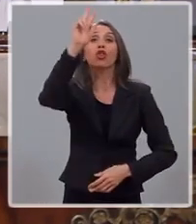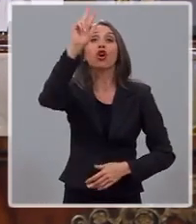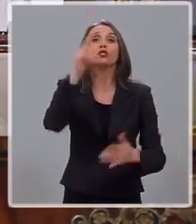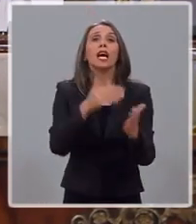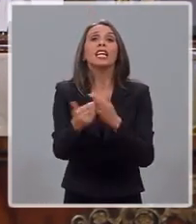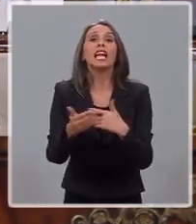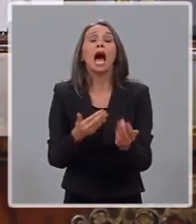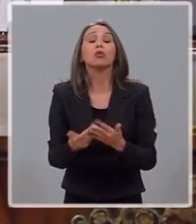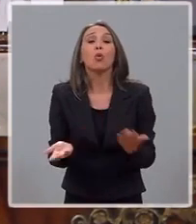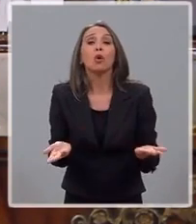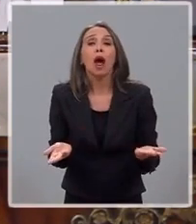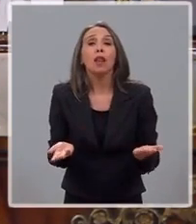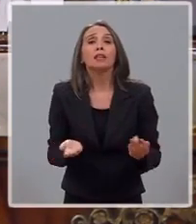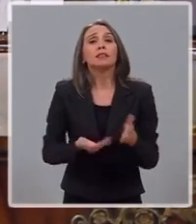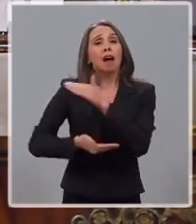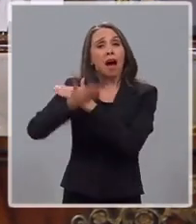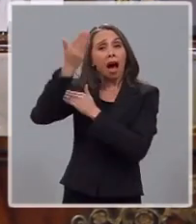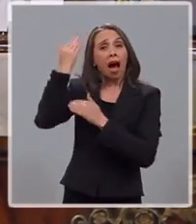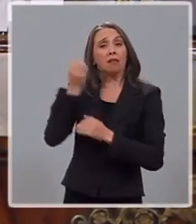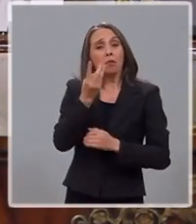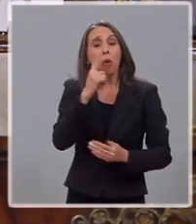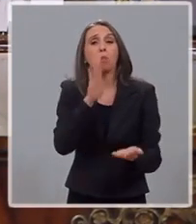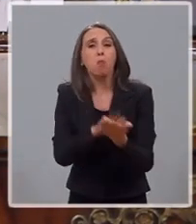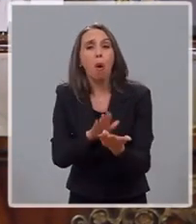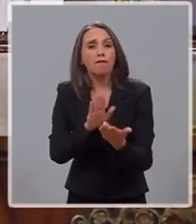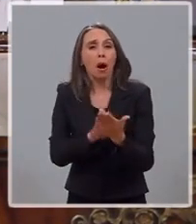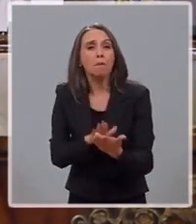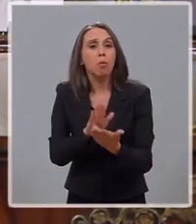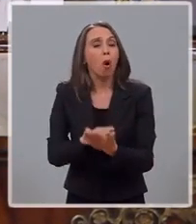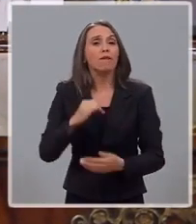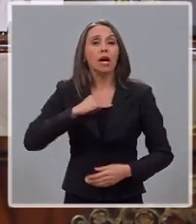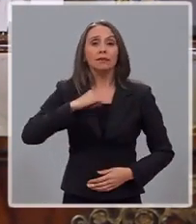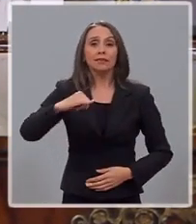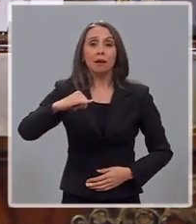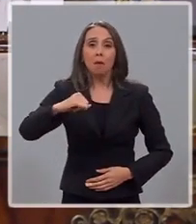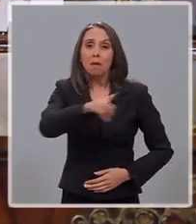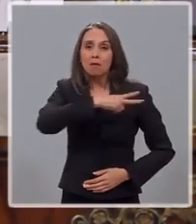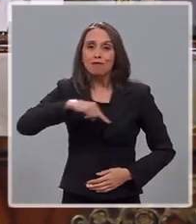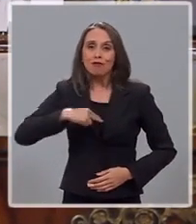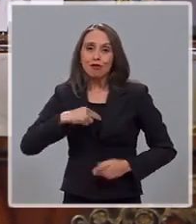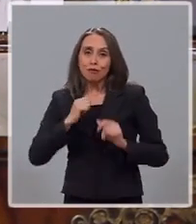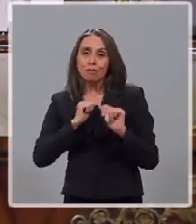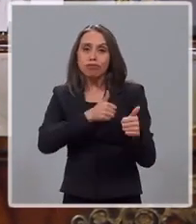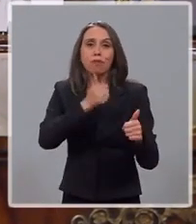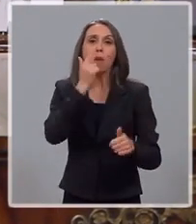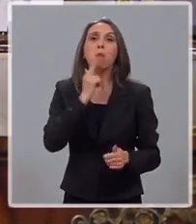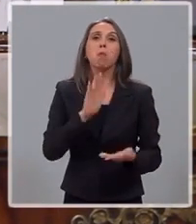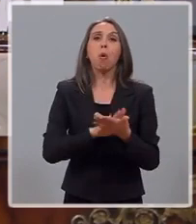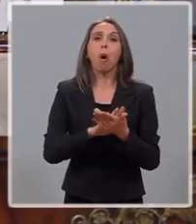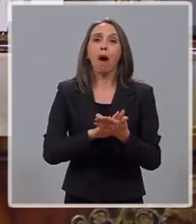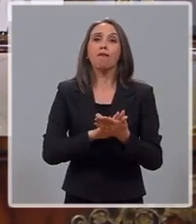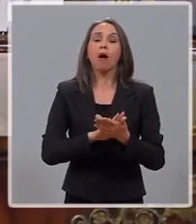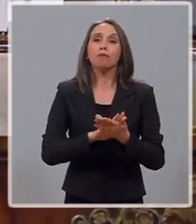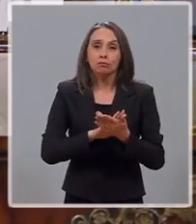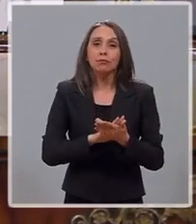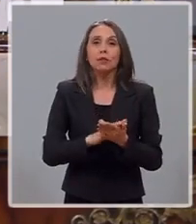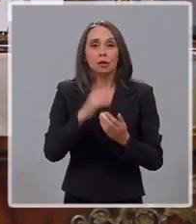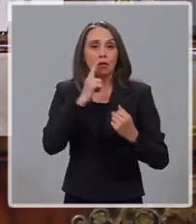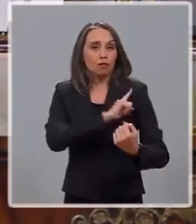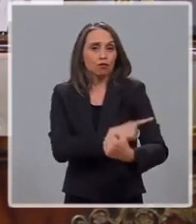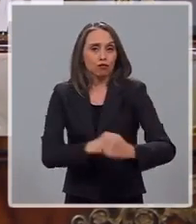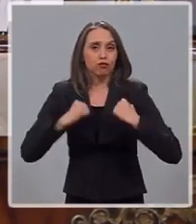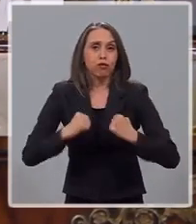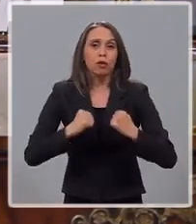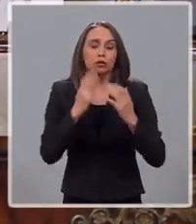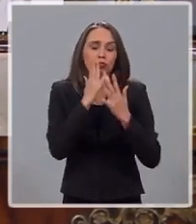naturaleza nos han puesto muchas veces a pruebas y siempre hemos superado esas pruebas mostrando el temple el coraje